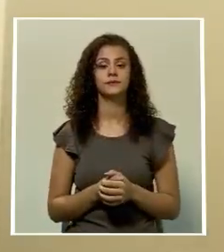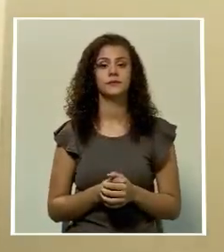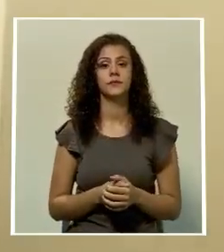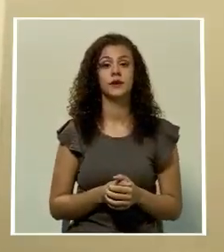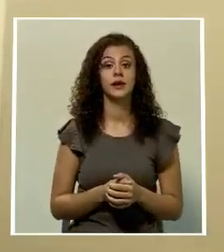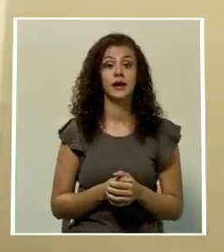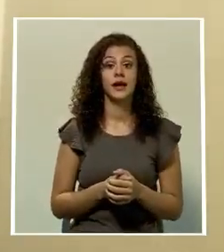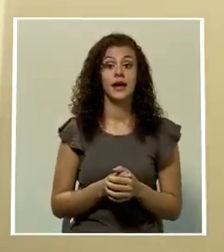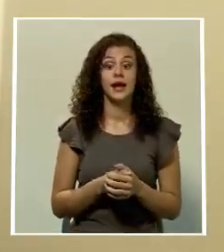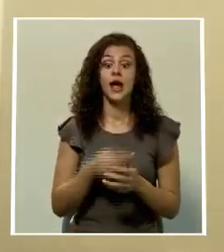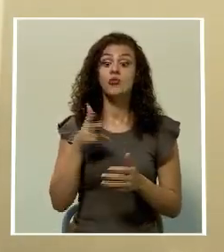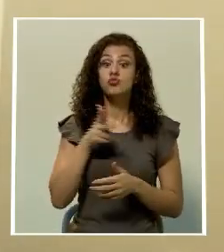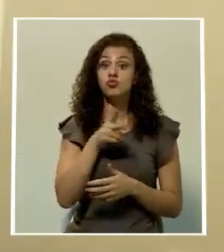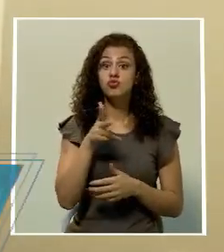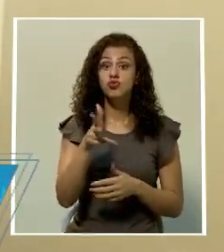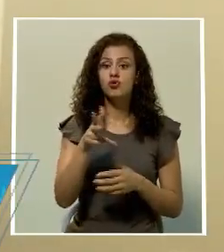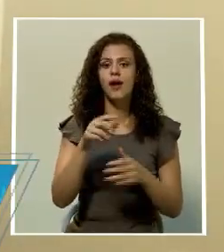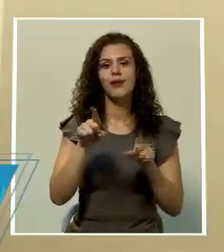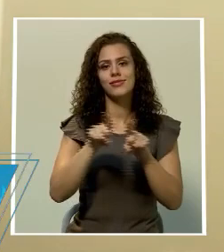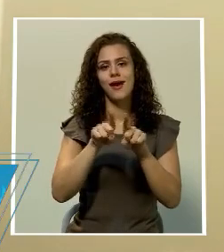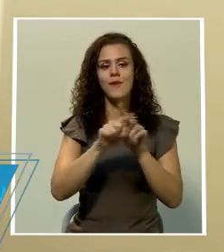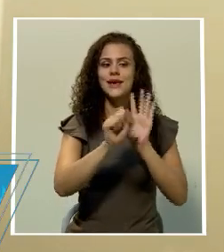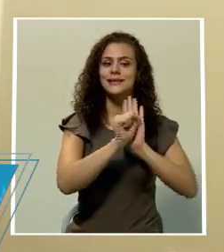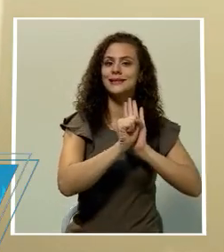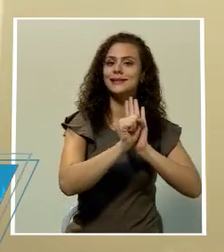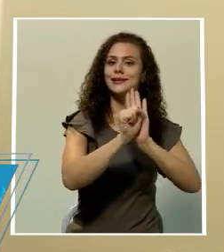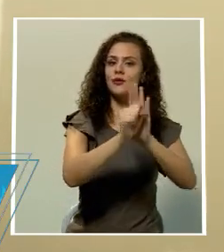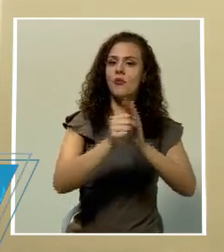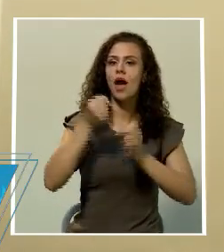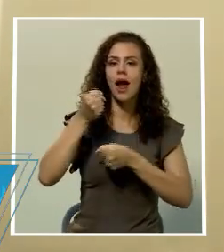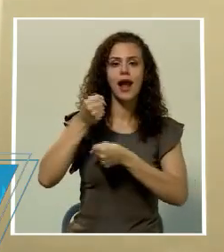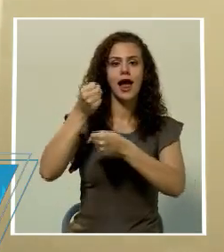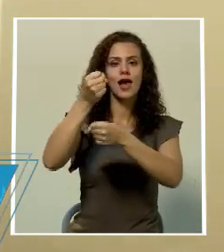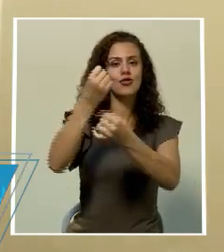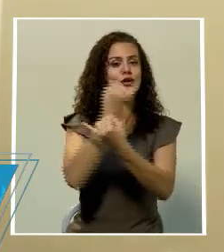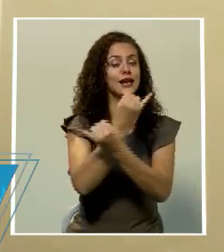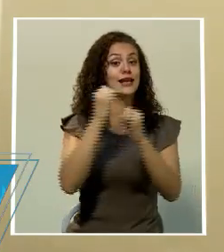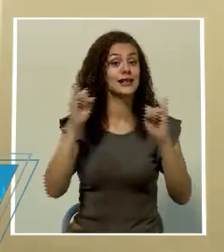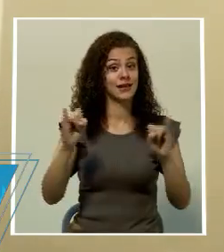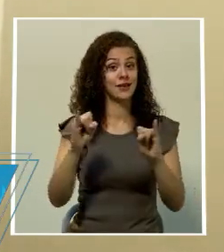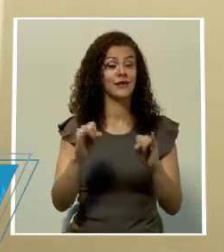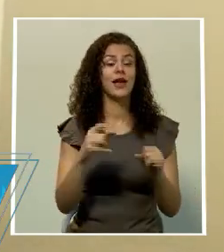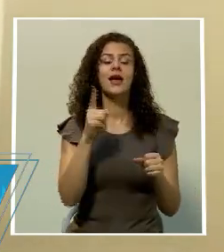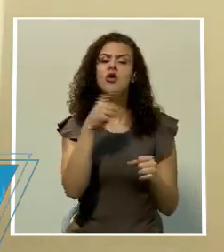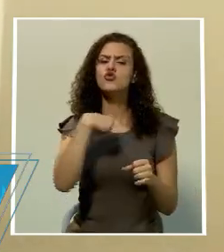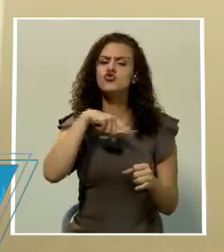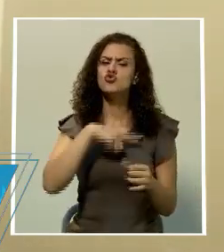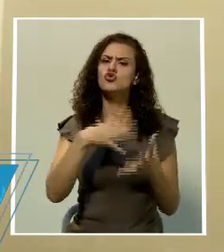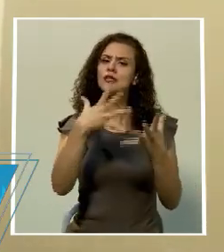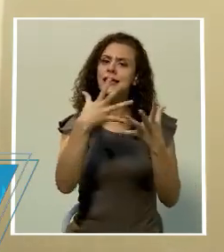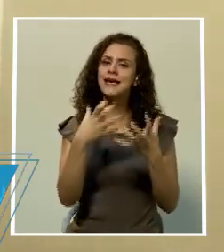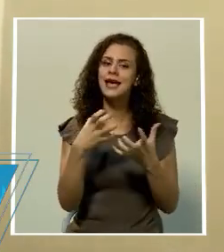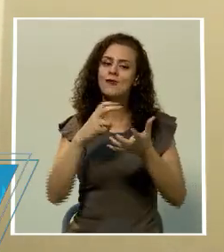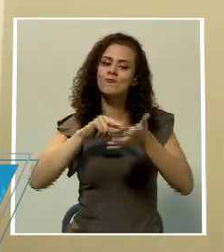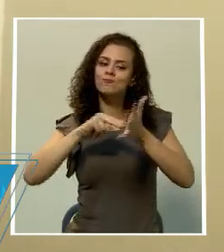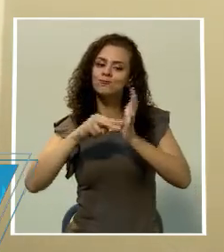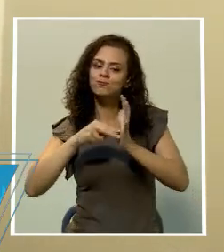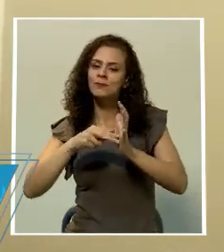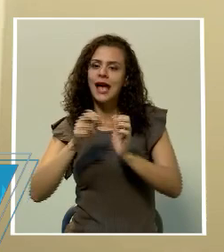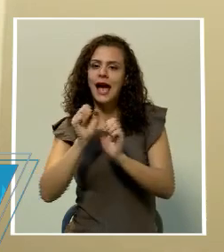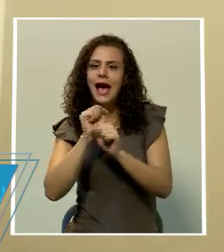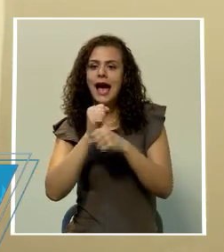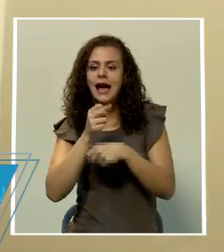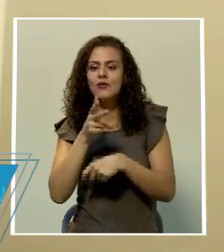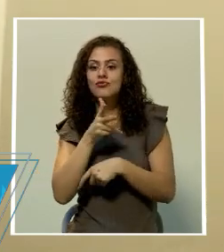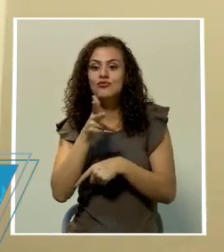El recorrido también simbólico de la Antorcha de la Independencia, en el cual queremos emular ese